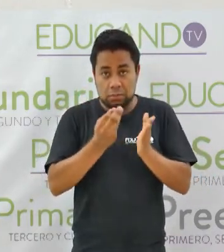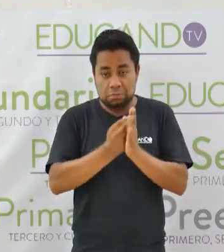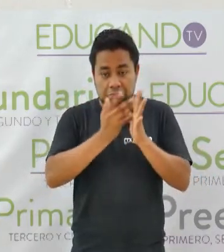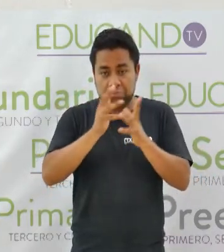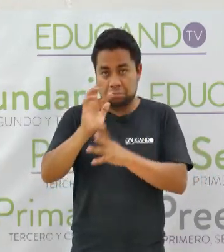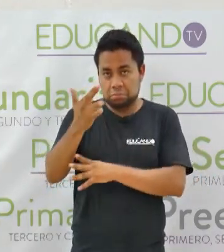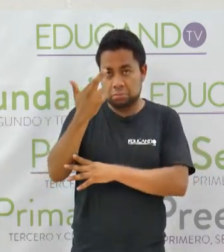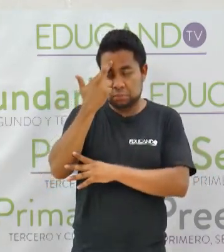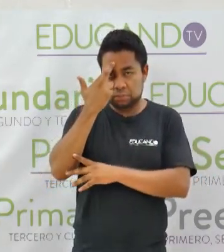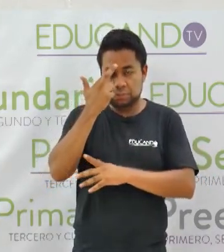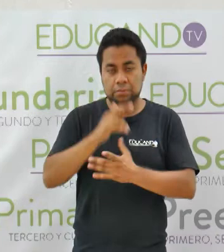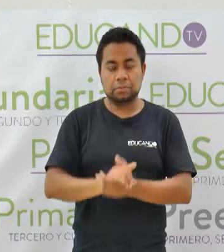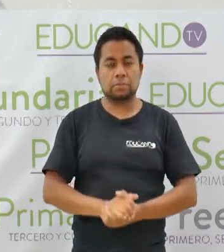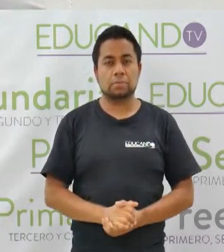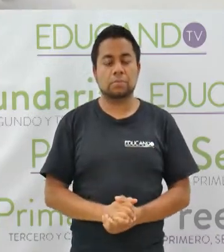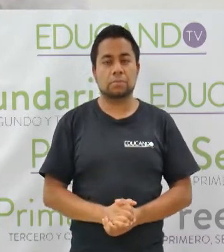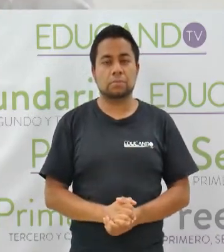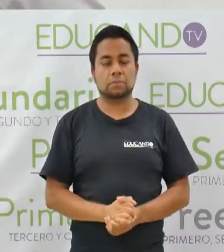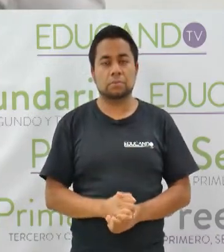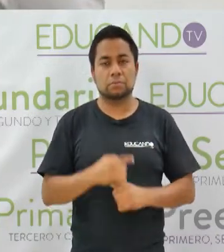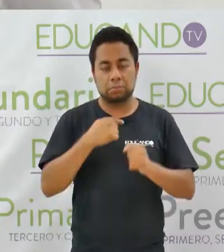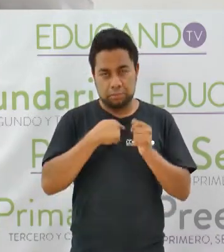¿Bien? Te traigo por acá